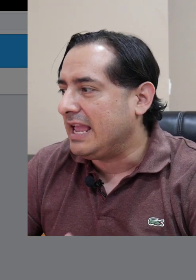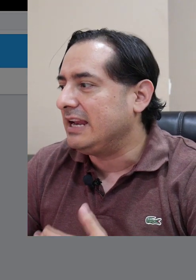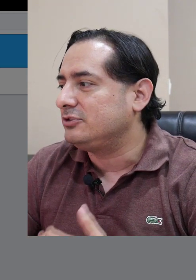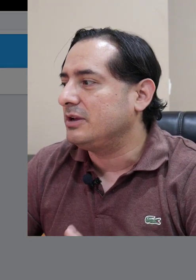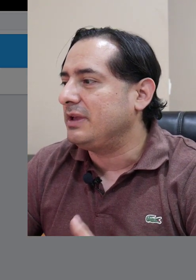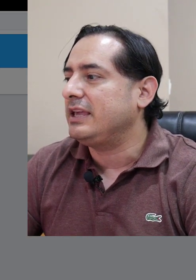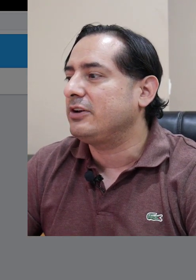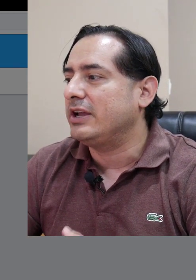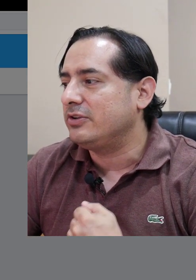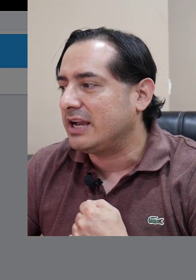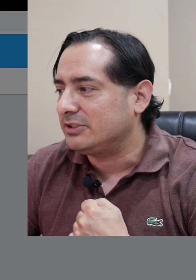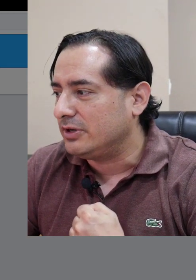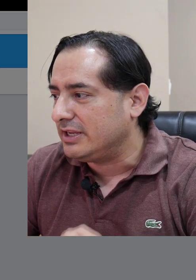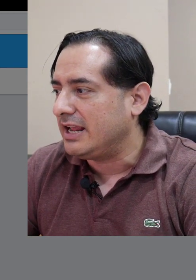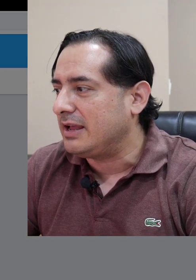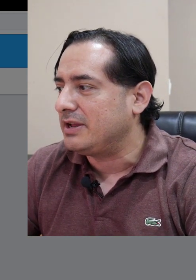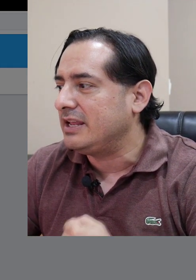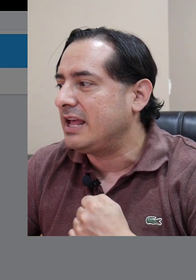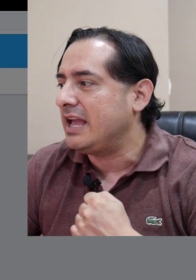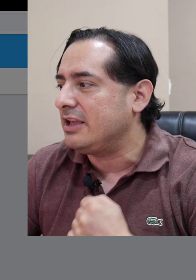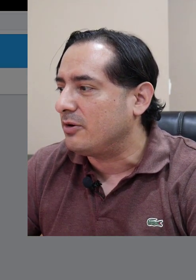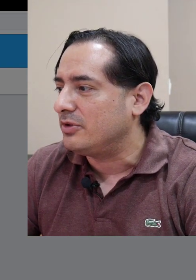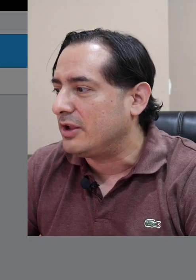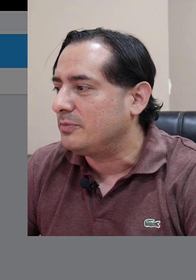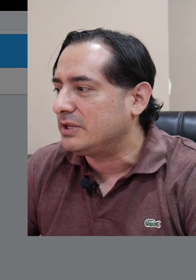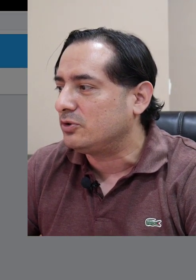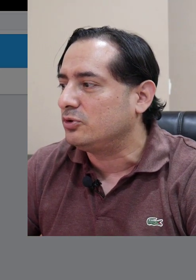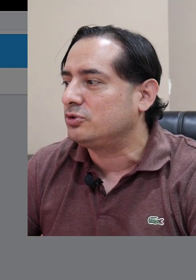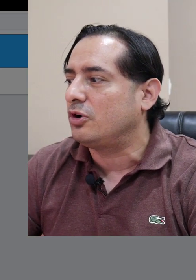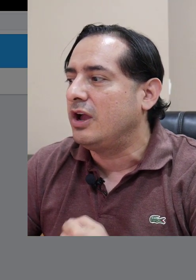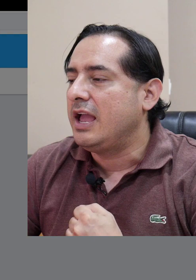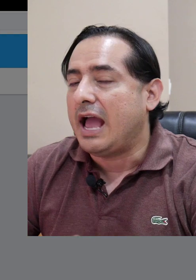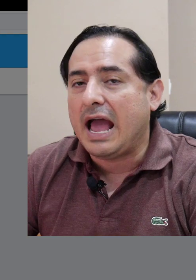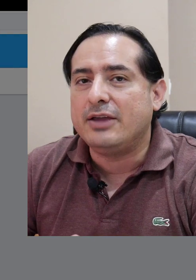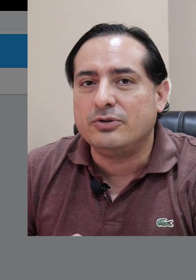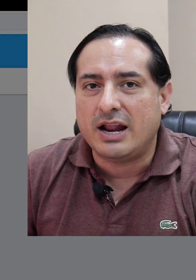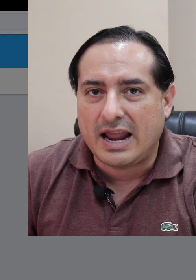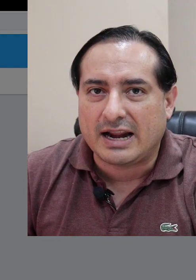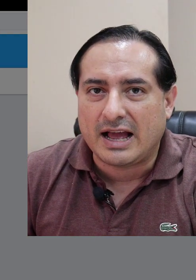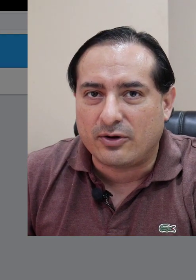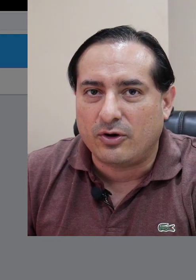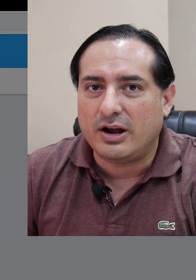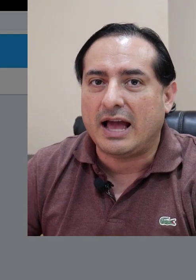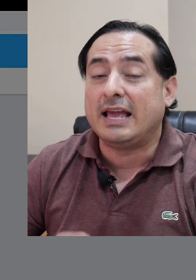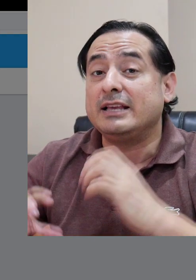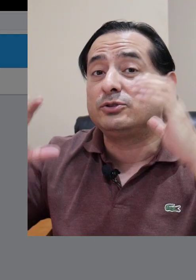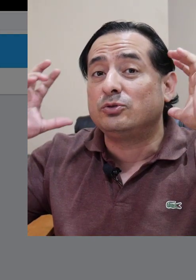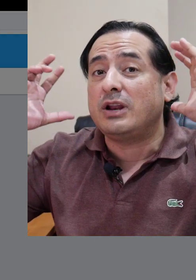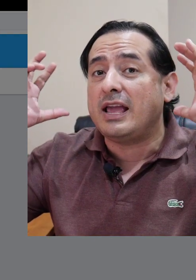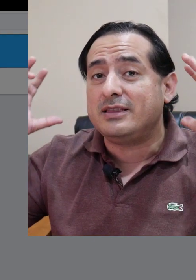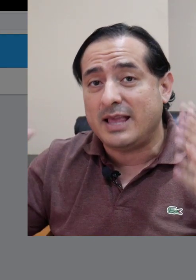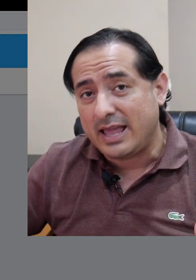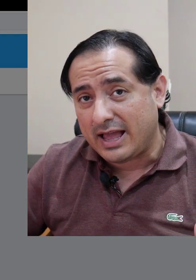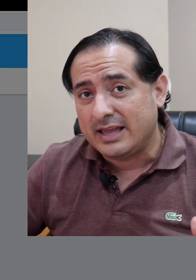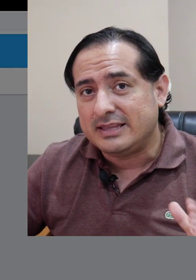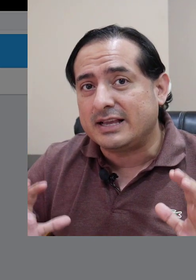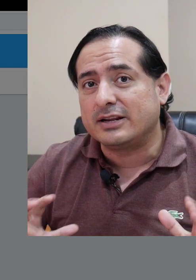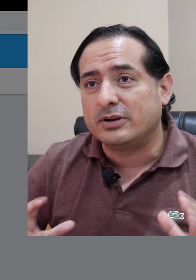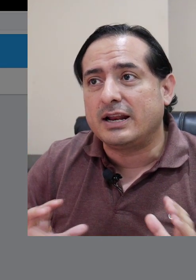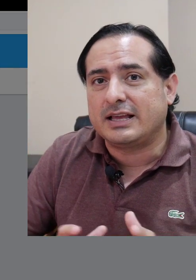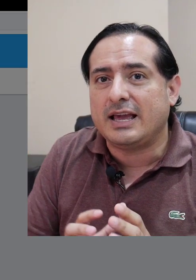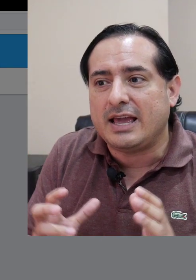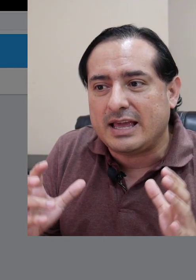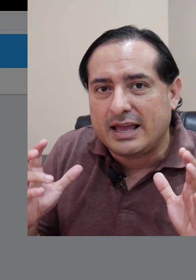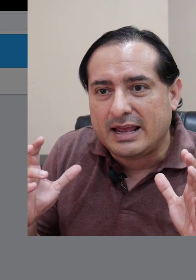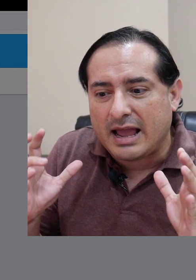en la ciudad de mexico hay una gasolinera de la marina y como dan un precio justo hay una larga cola es una idea y hay que